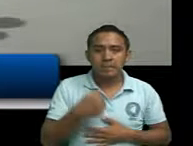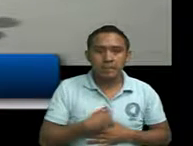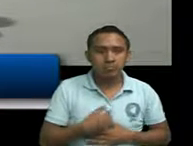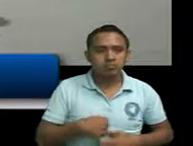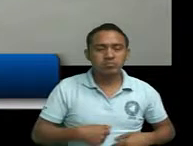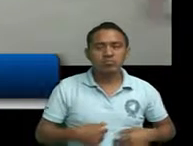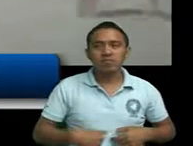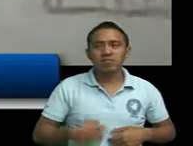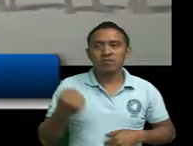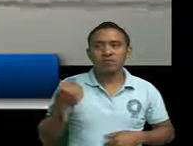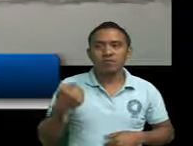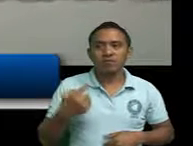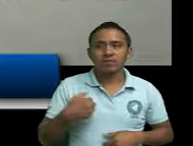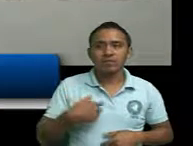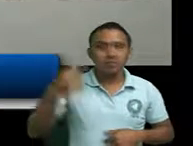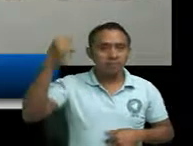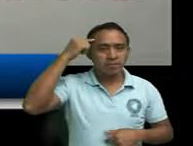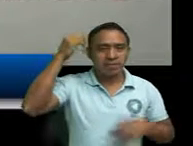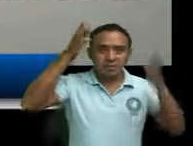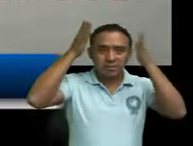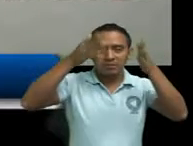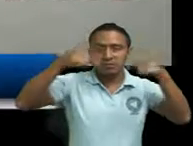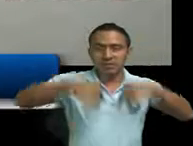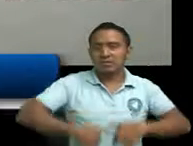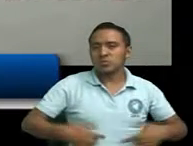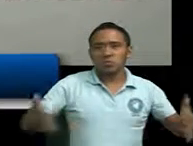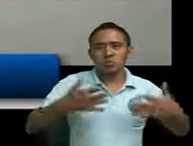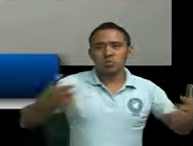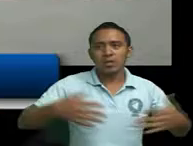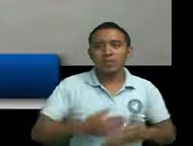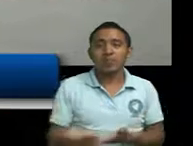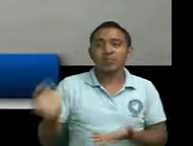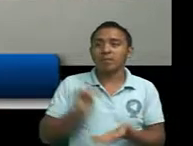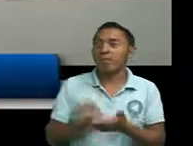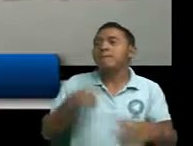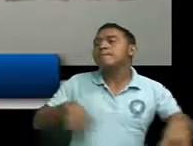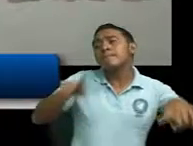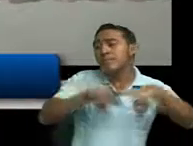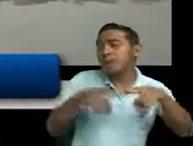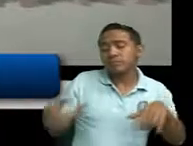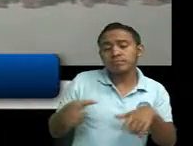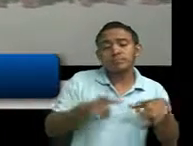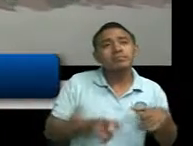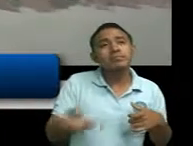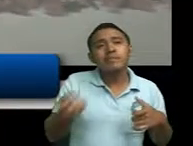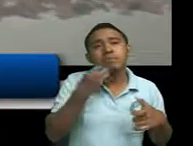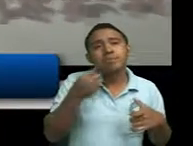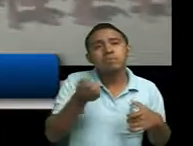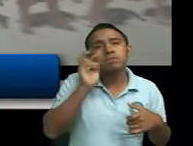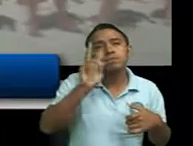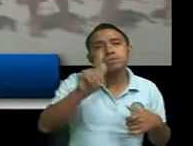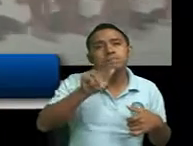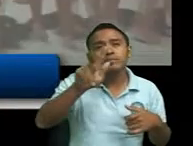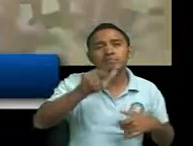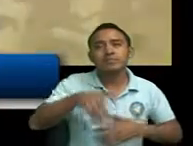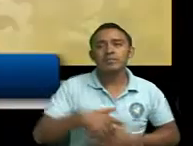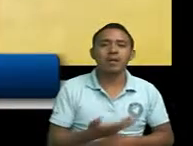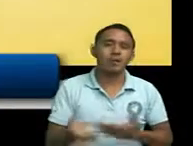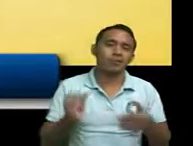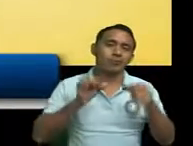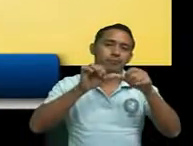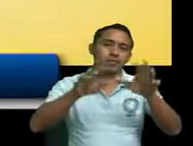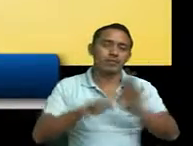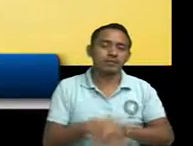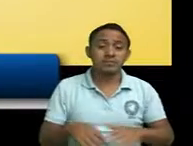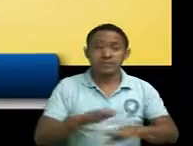llenado, porque tu cerebro no está en esto. Entonces sucede, te volvés a servir, te volvés a sentar en el televisor, y eso afecta también. Y ahí nomás